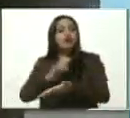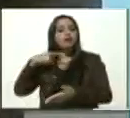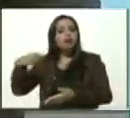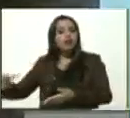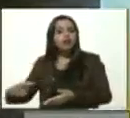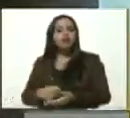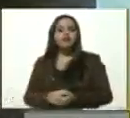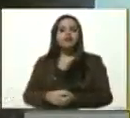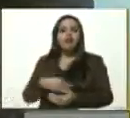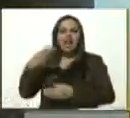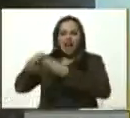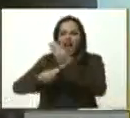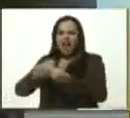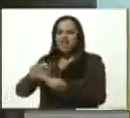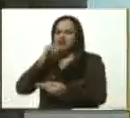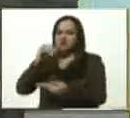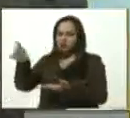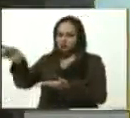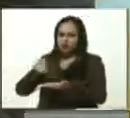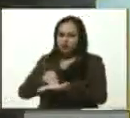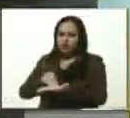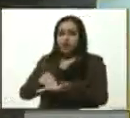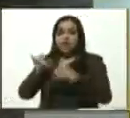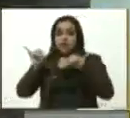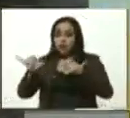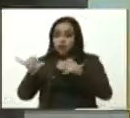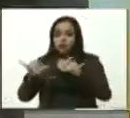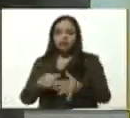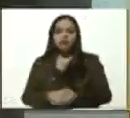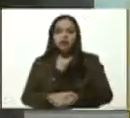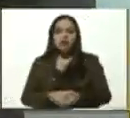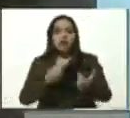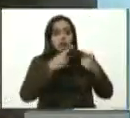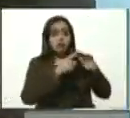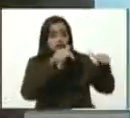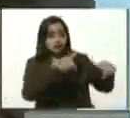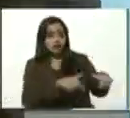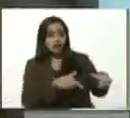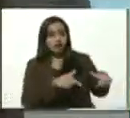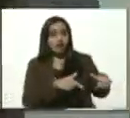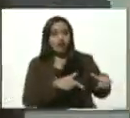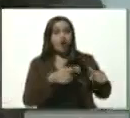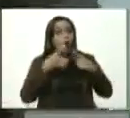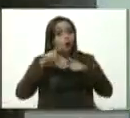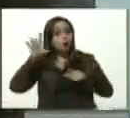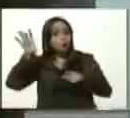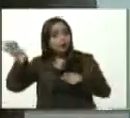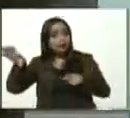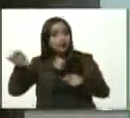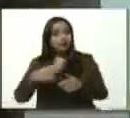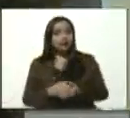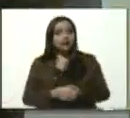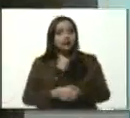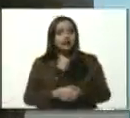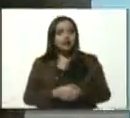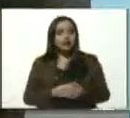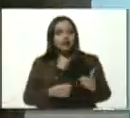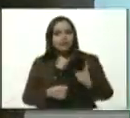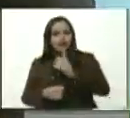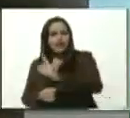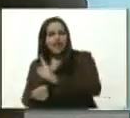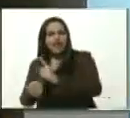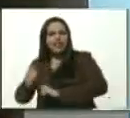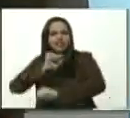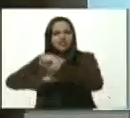igual algo similar a lo que hacemos nosotros. Y de hecho hay representantes de defensorías del pueblo de Nigeria, o sea,